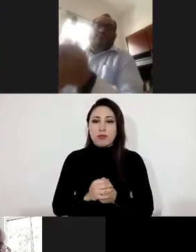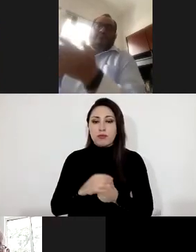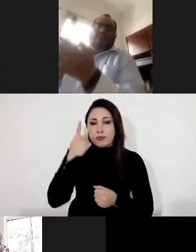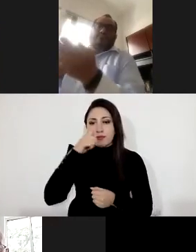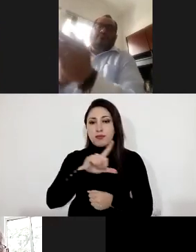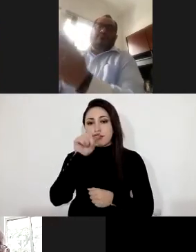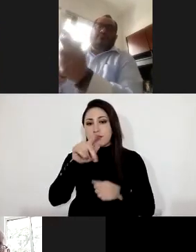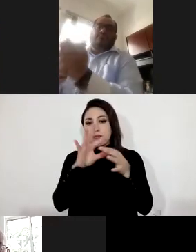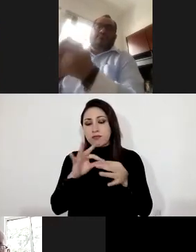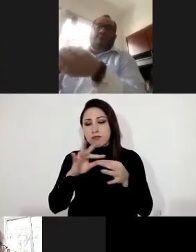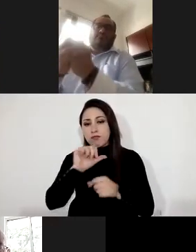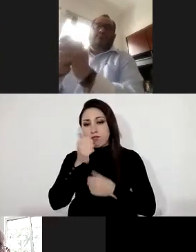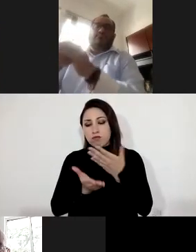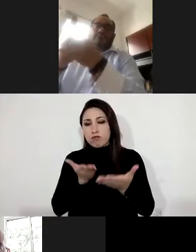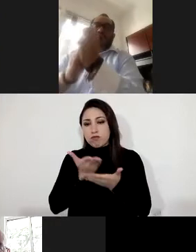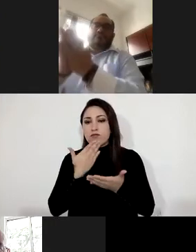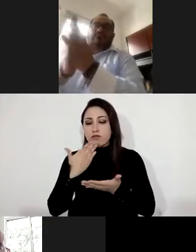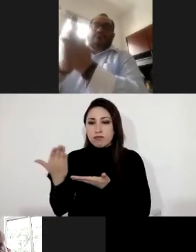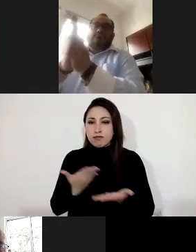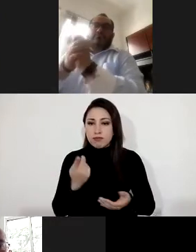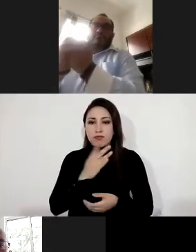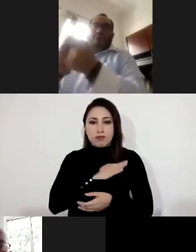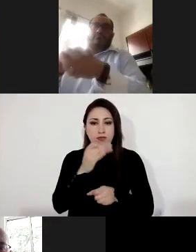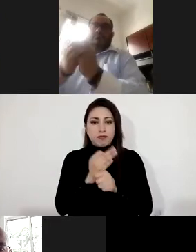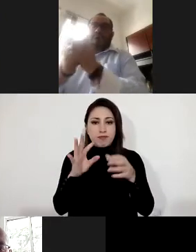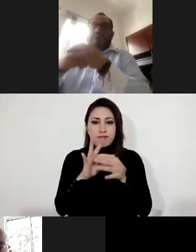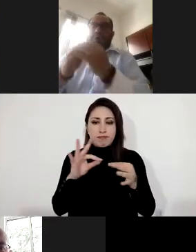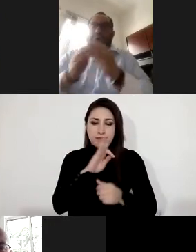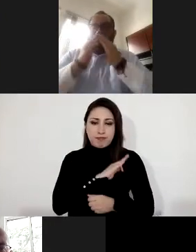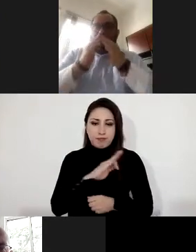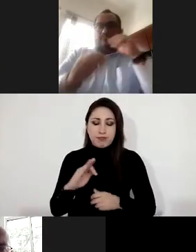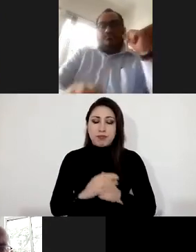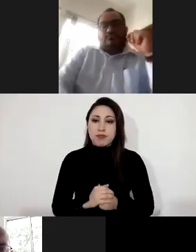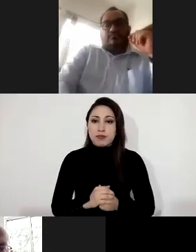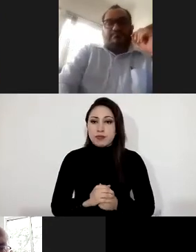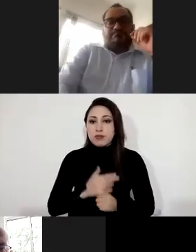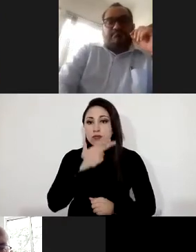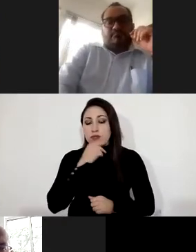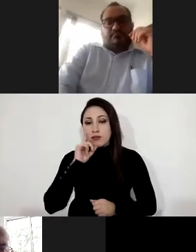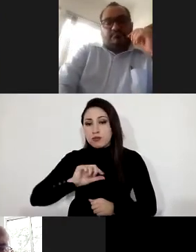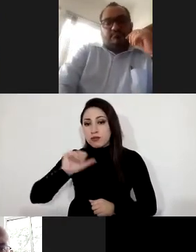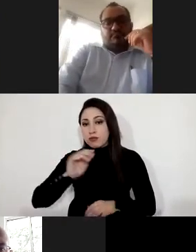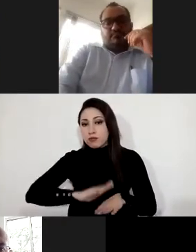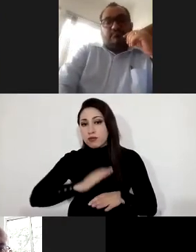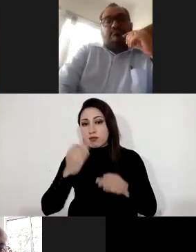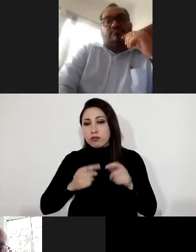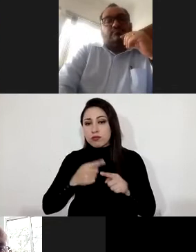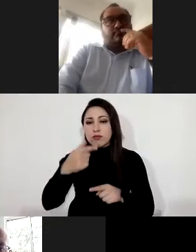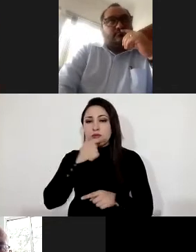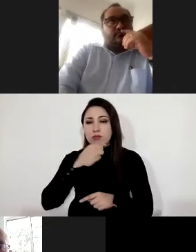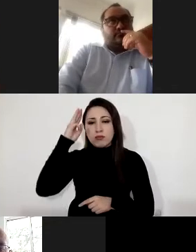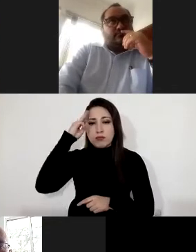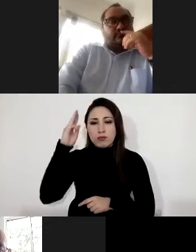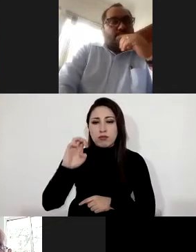de los puntos, bienvenidos, se pueda intervenir. Y no sé si alguna otra persona, está también el maestro Edgardo Delgado,